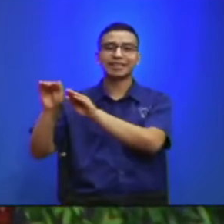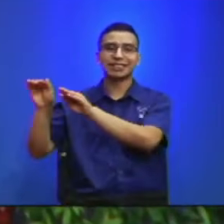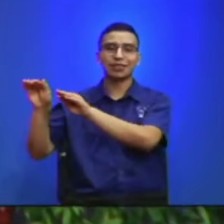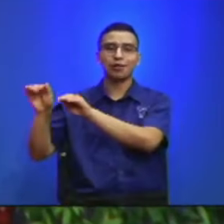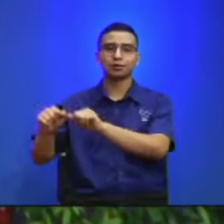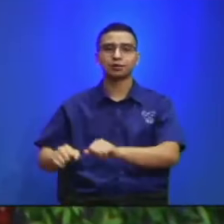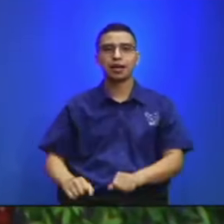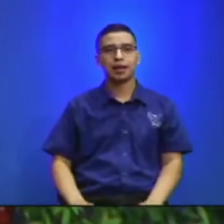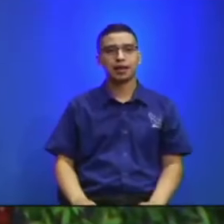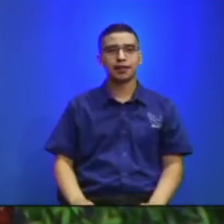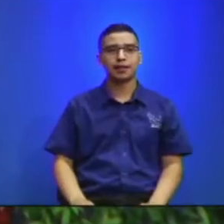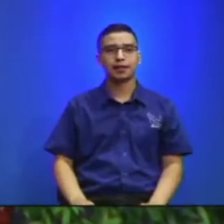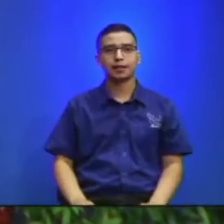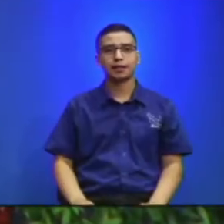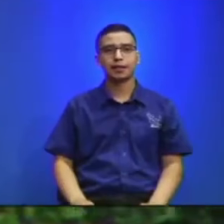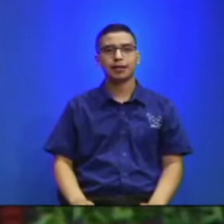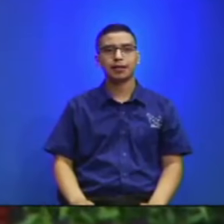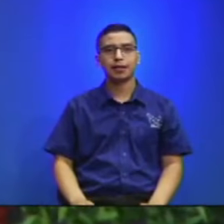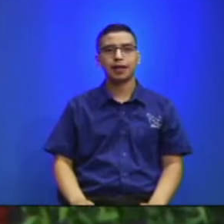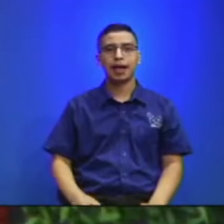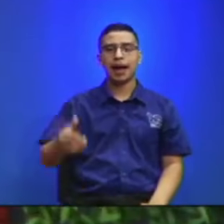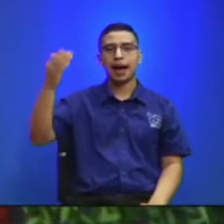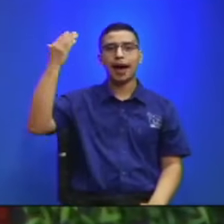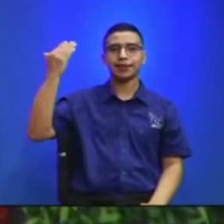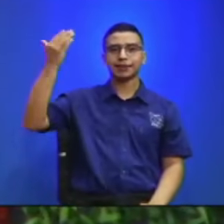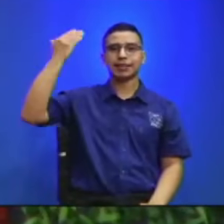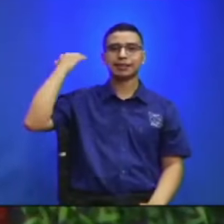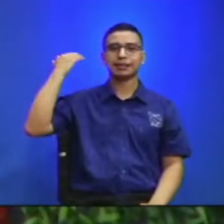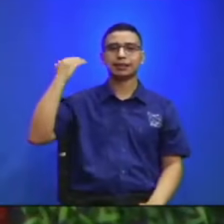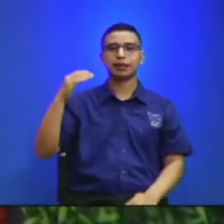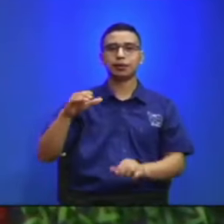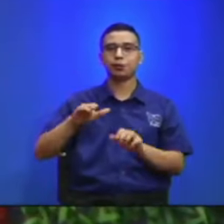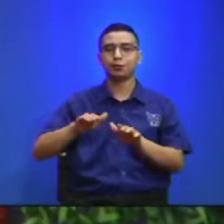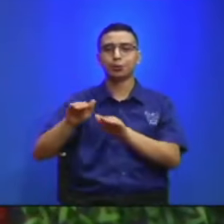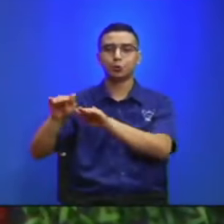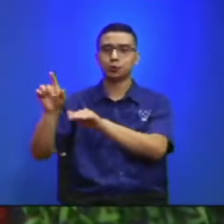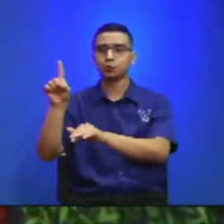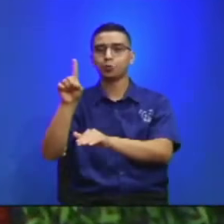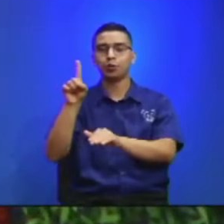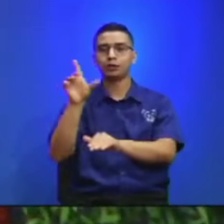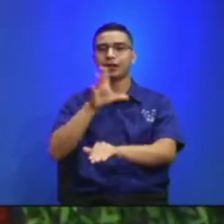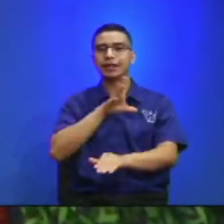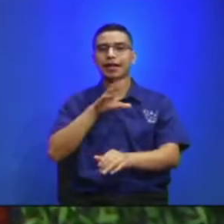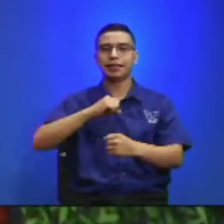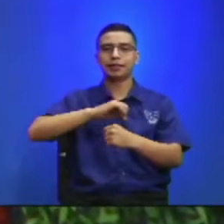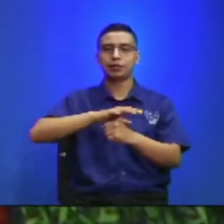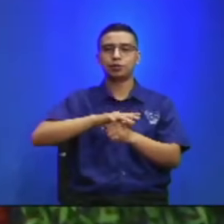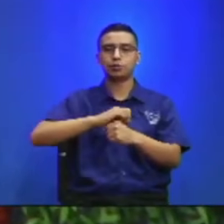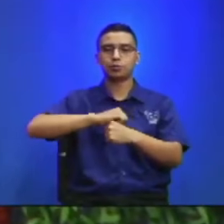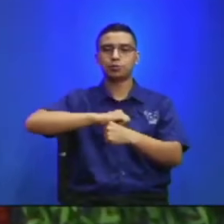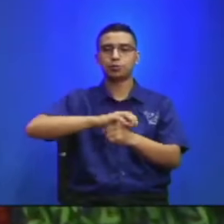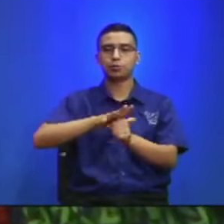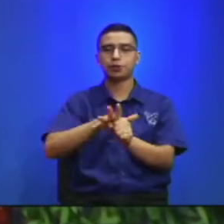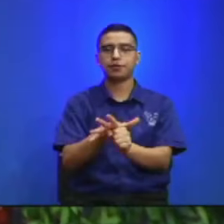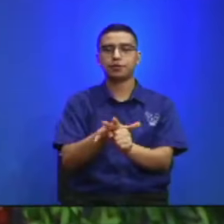que en aquel momento no habían sido contagiados los niños ningún niño entonces por qué entonces me contestó el